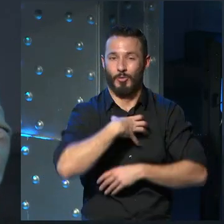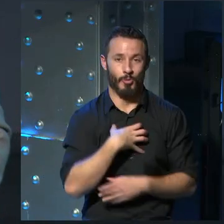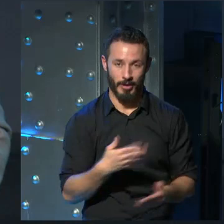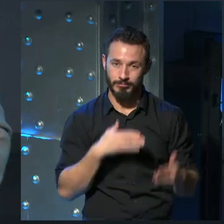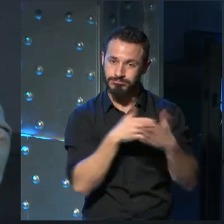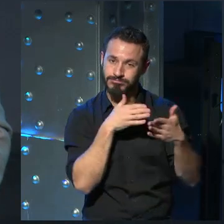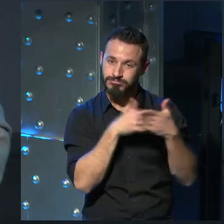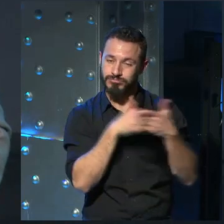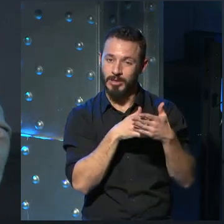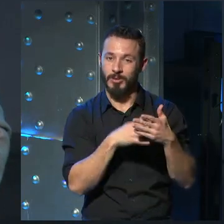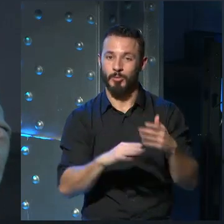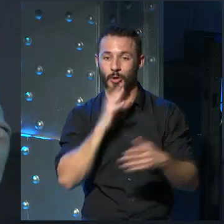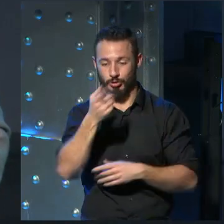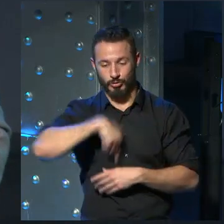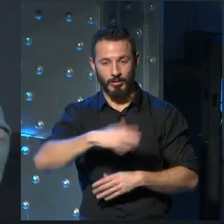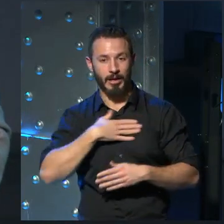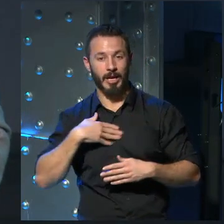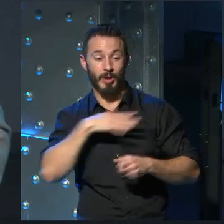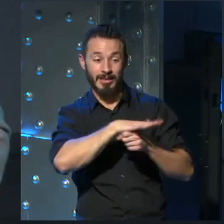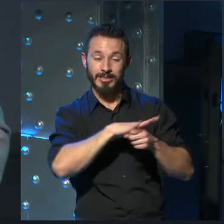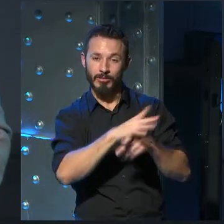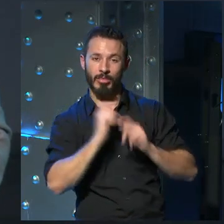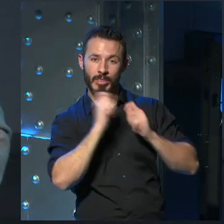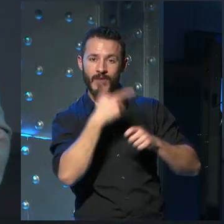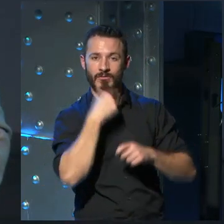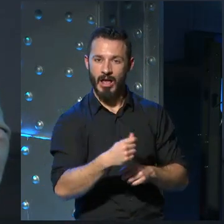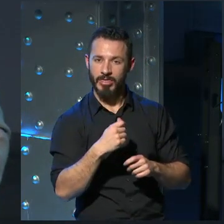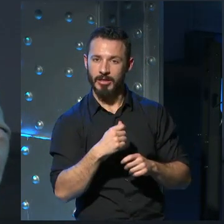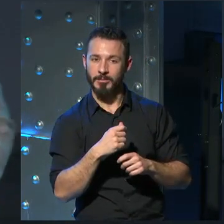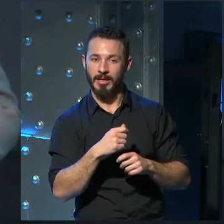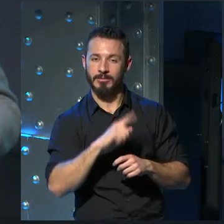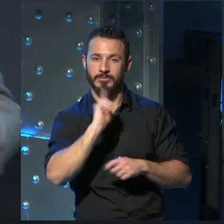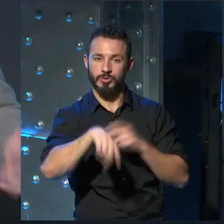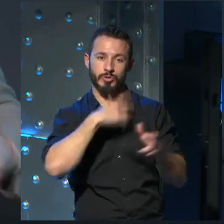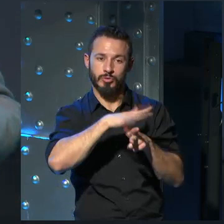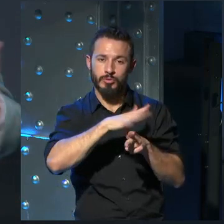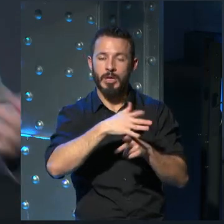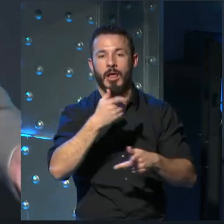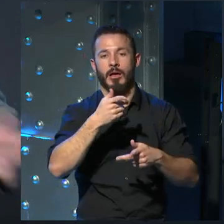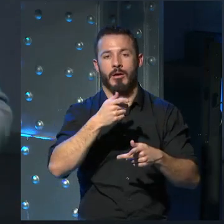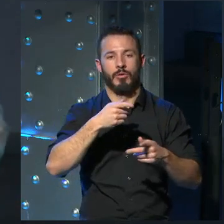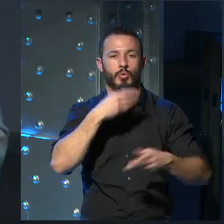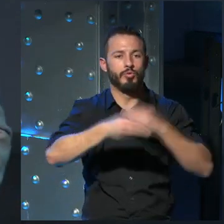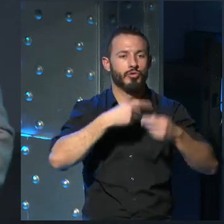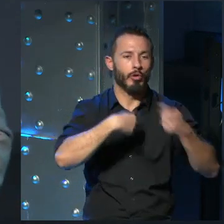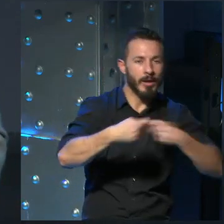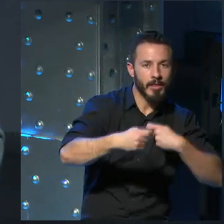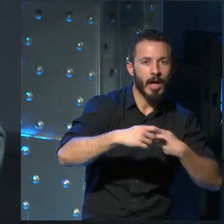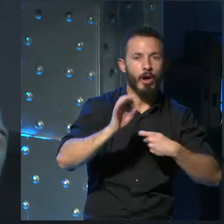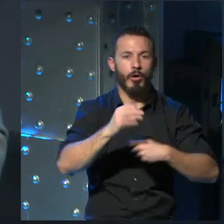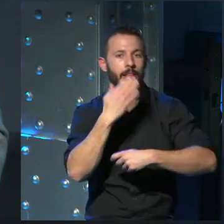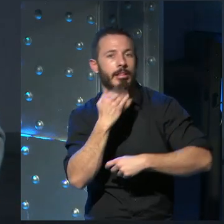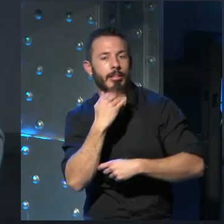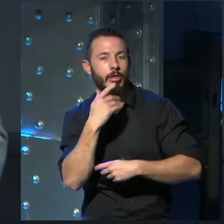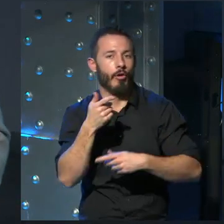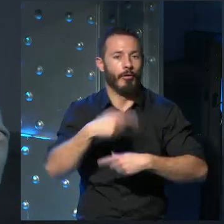nuestra intención dar facilidades al sector para que esa utilización de los drones con fines comerciales o con fines de ocio,